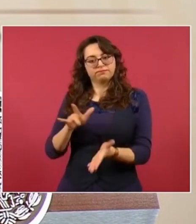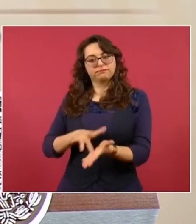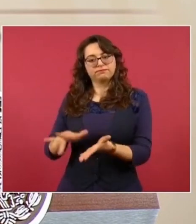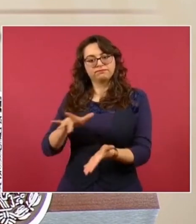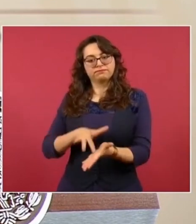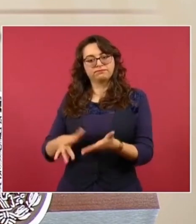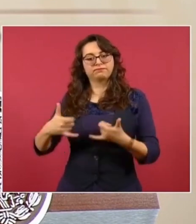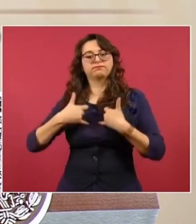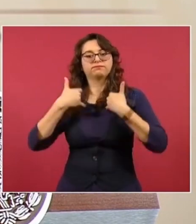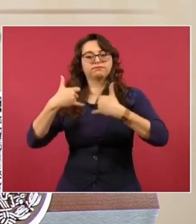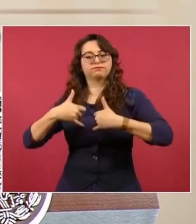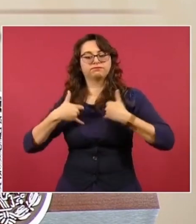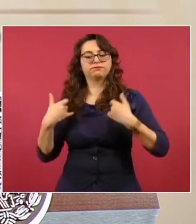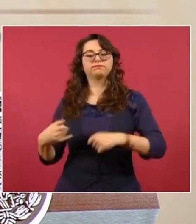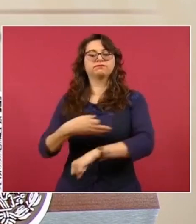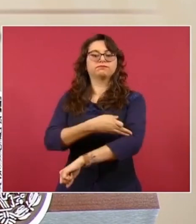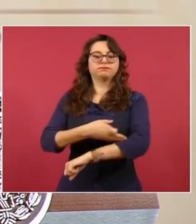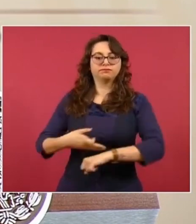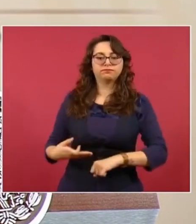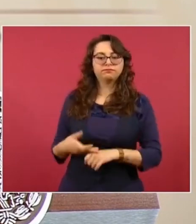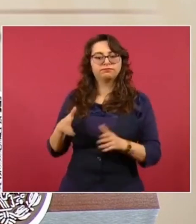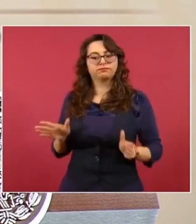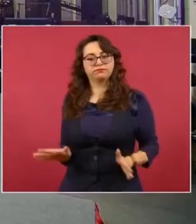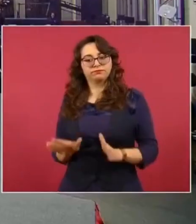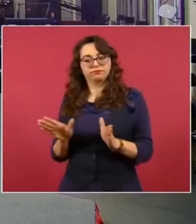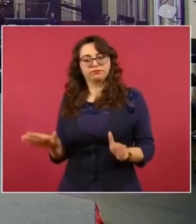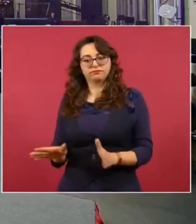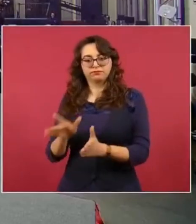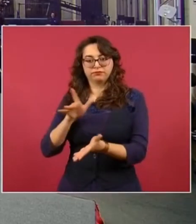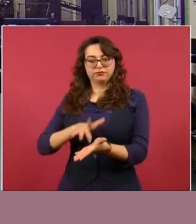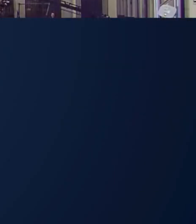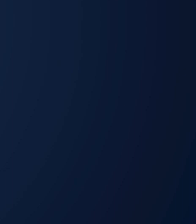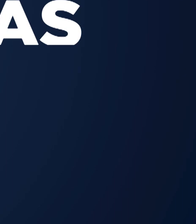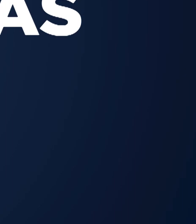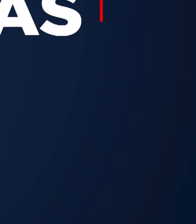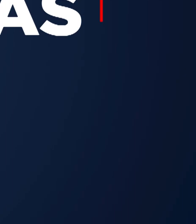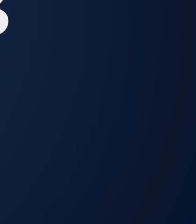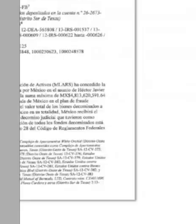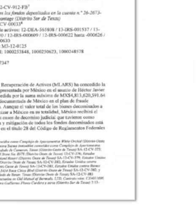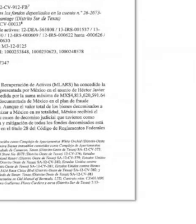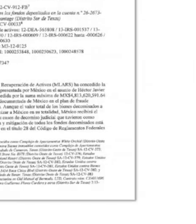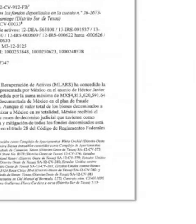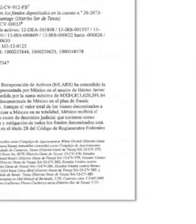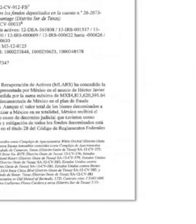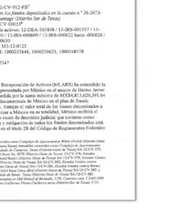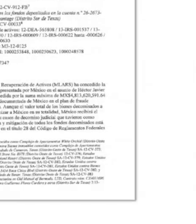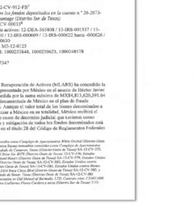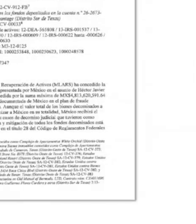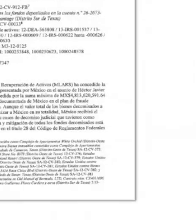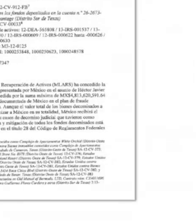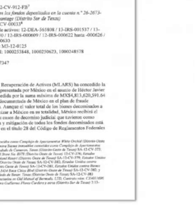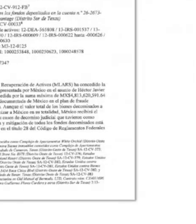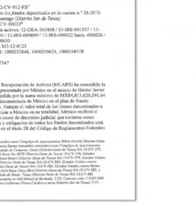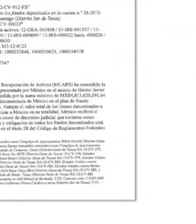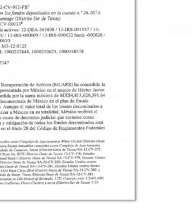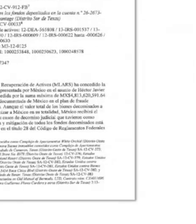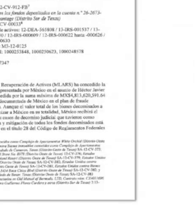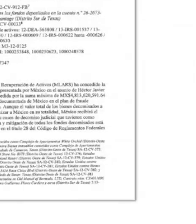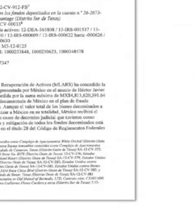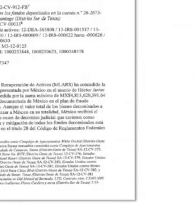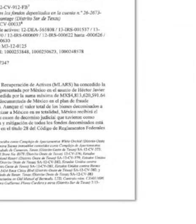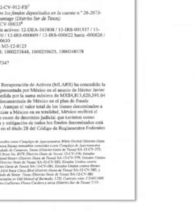hacia la Fiscalía General de la República, encabezada por Alejandro Hertz Manero. Este señor